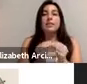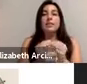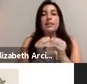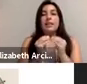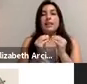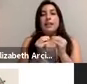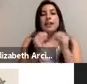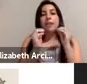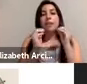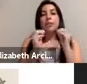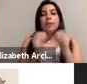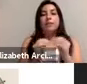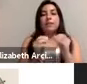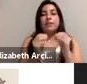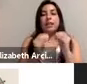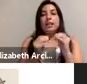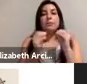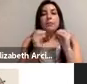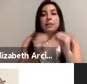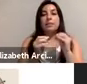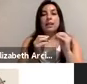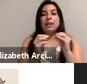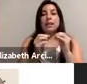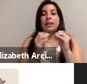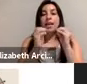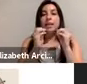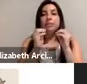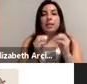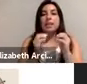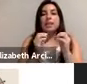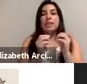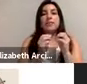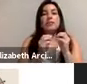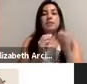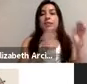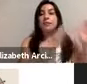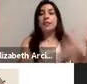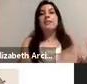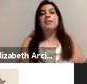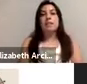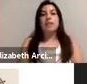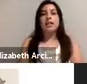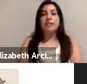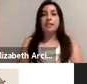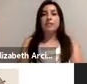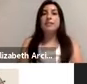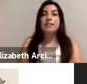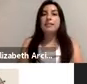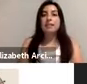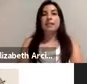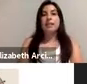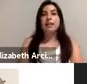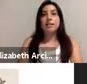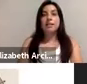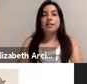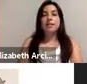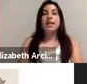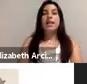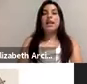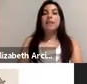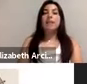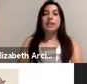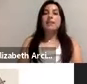los pacientes que tienen un defecto en el campo visual que impide desarrollen sus actividades como solían hacerlo, necesitan una